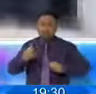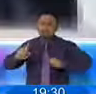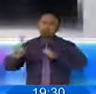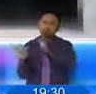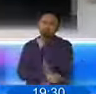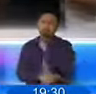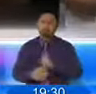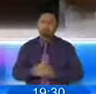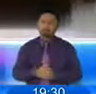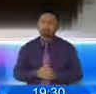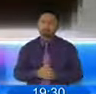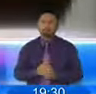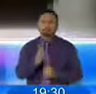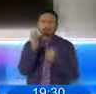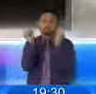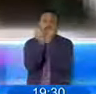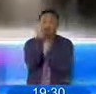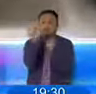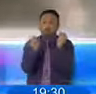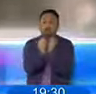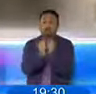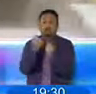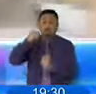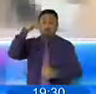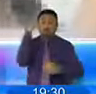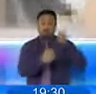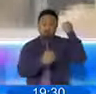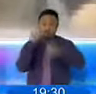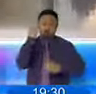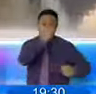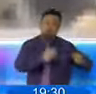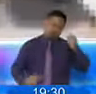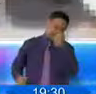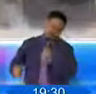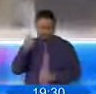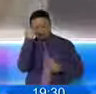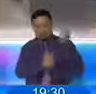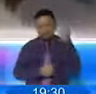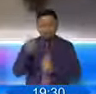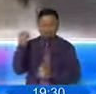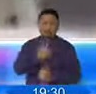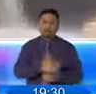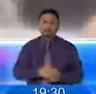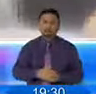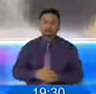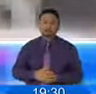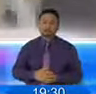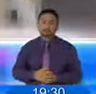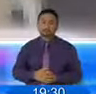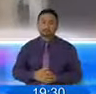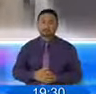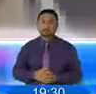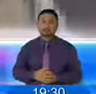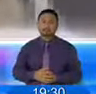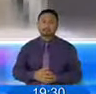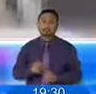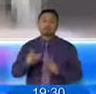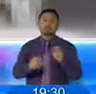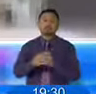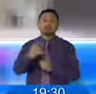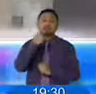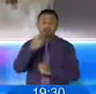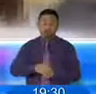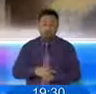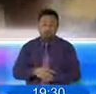mano propia. Lo amarraron. Las patadas y puñetes llegaron de todo lado. ¿Por qué no les quemamos?